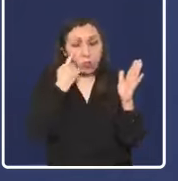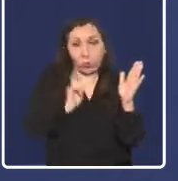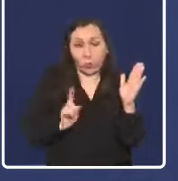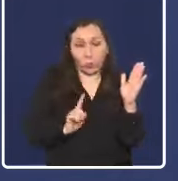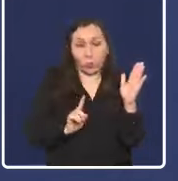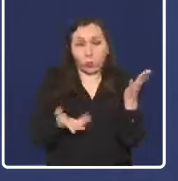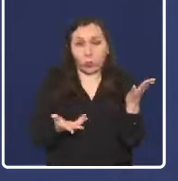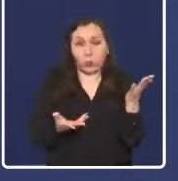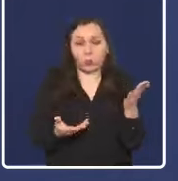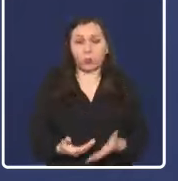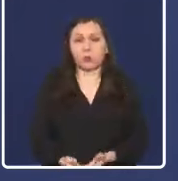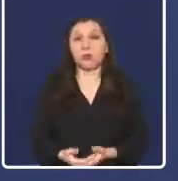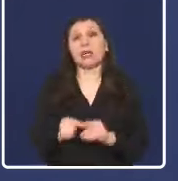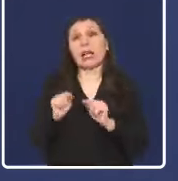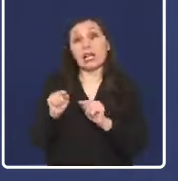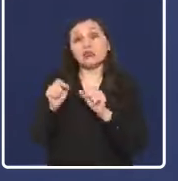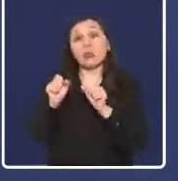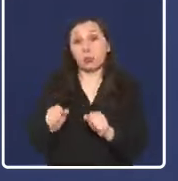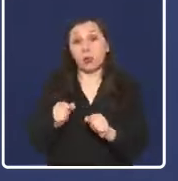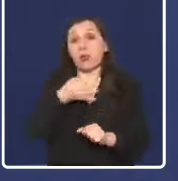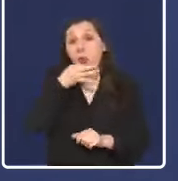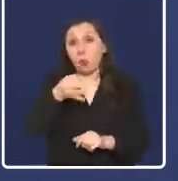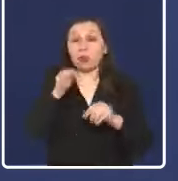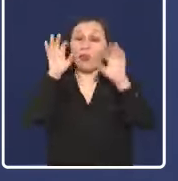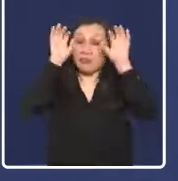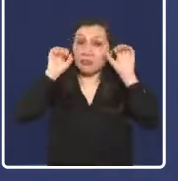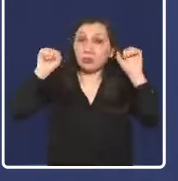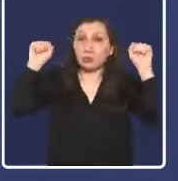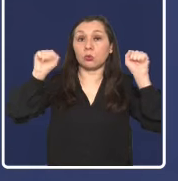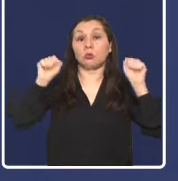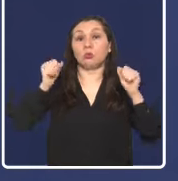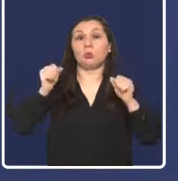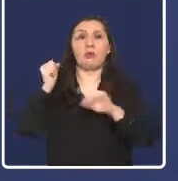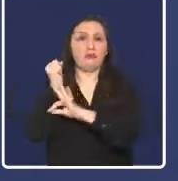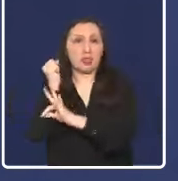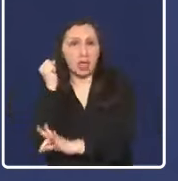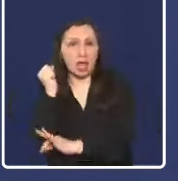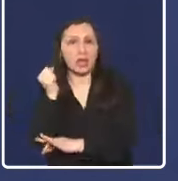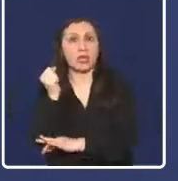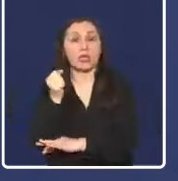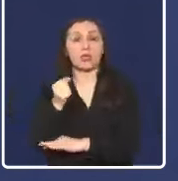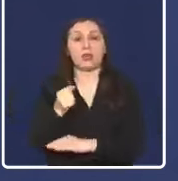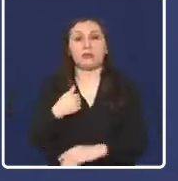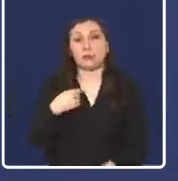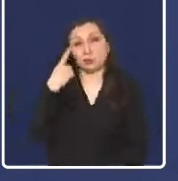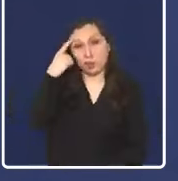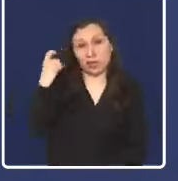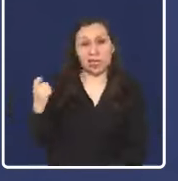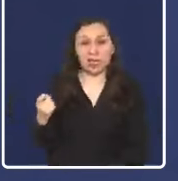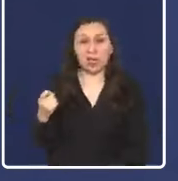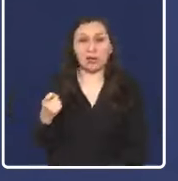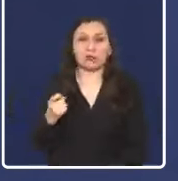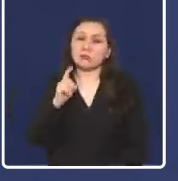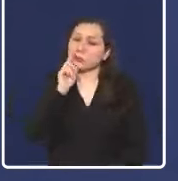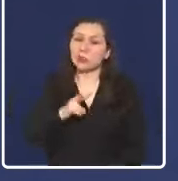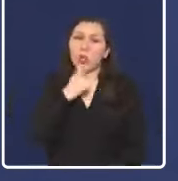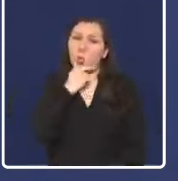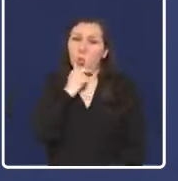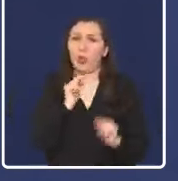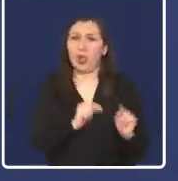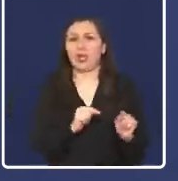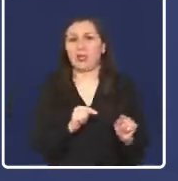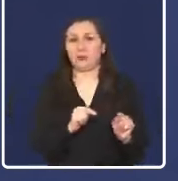Y eso, de eso puede dar cuenta la Fiscalía, el Ministerio Público. Creo que, o sea, que no quepan dudas de